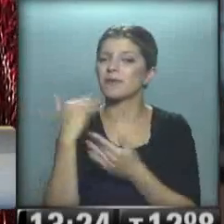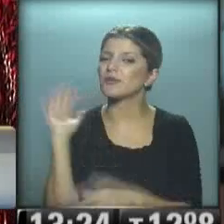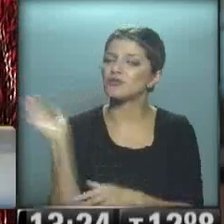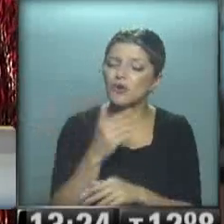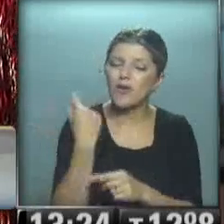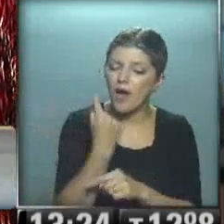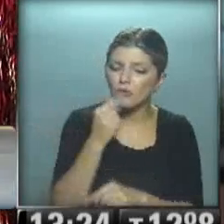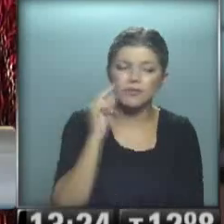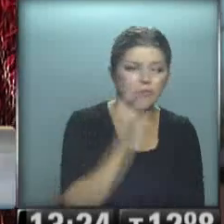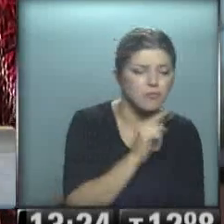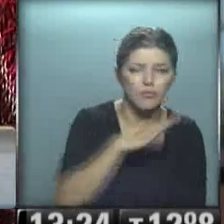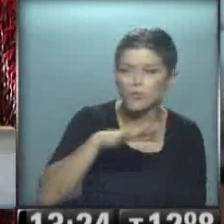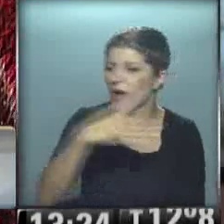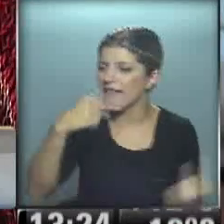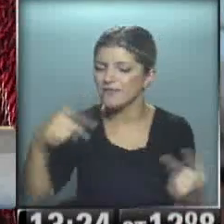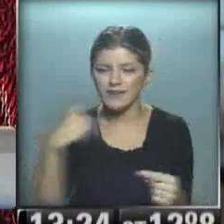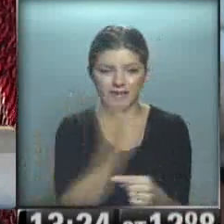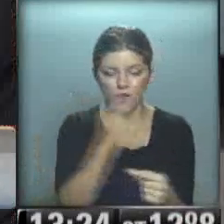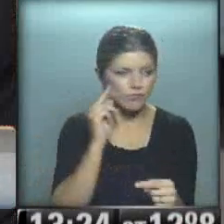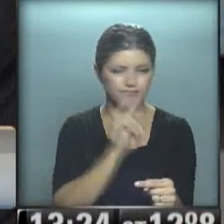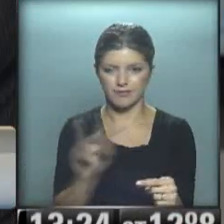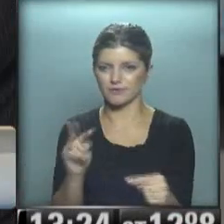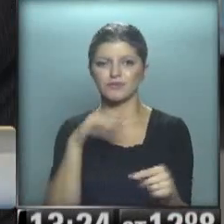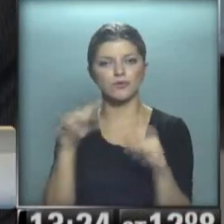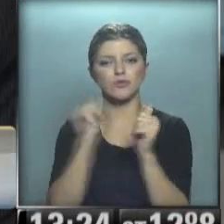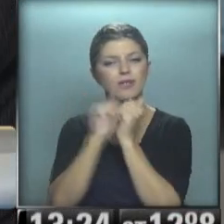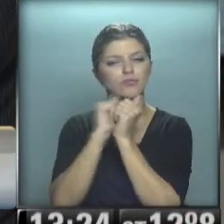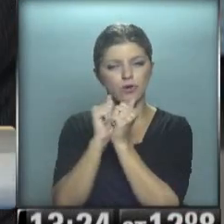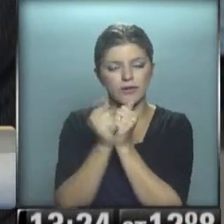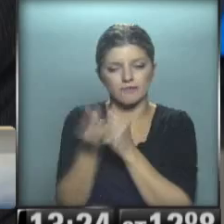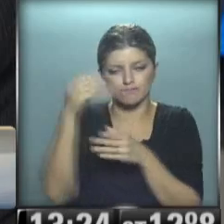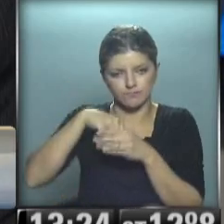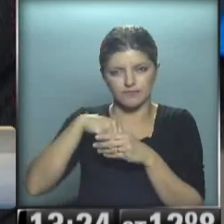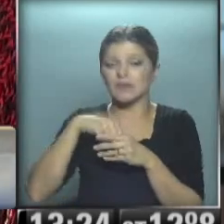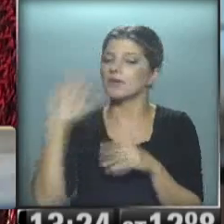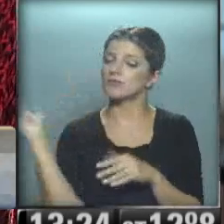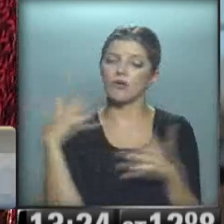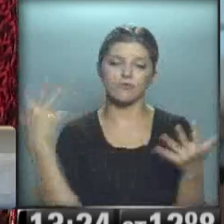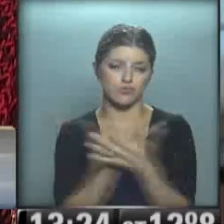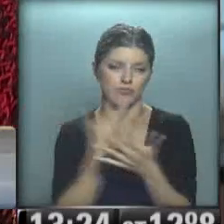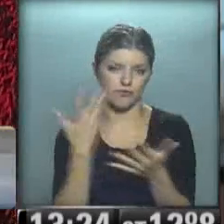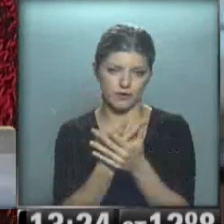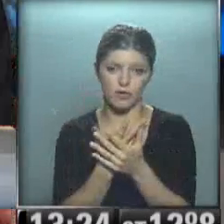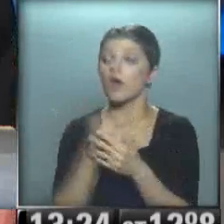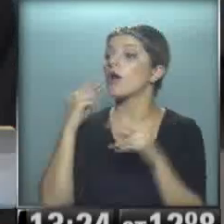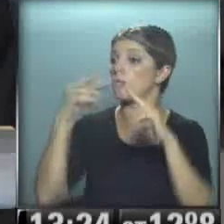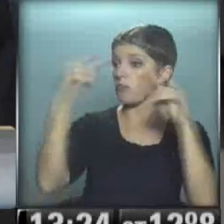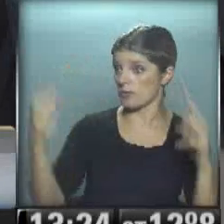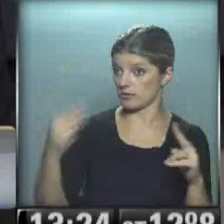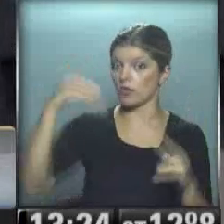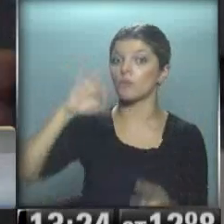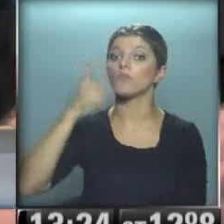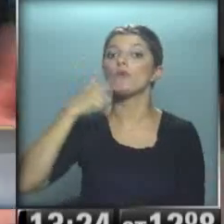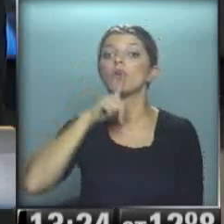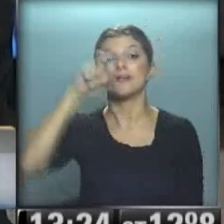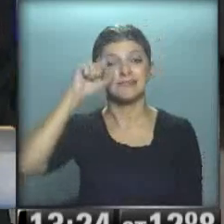cada paso en Sarajevo es una parte de historia y una parte de historia muy sufrida que tiene ese pueblo. El puente de Mostar también, el que fue bombardeado.